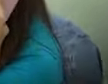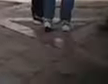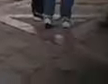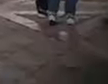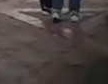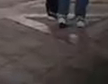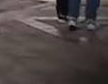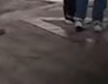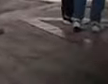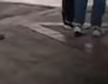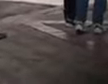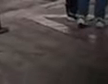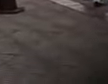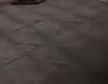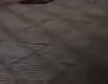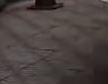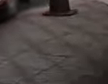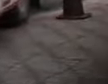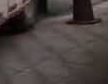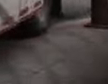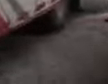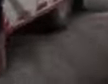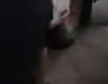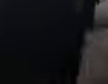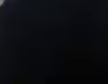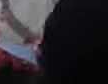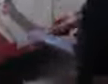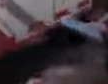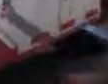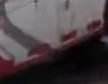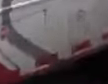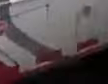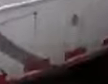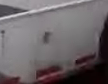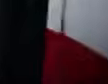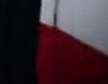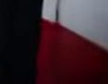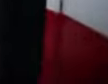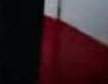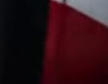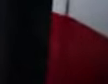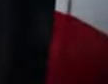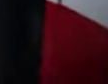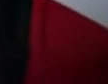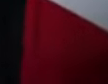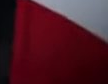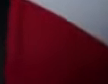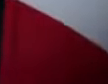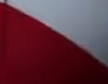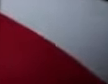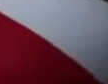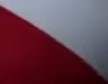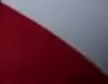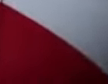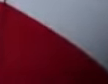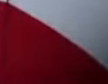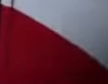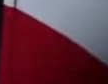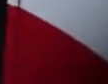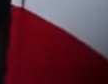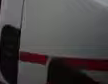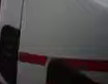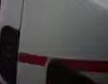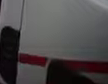servicios. Garantizamos durante la vigencia 2022 transporte y traslado de los afiliados, hospedaje y alimentación en